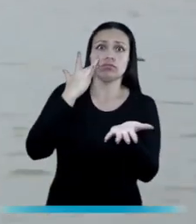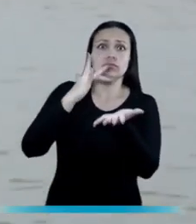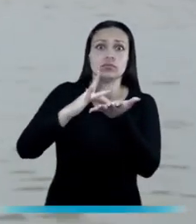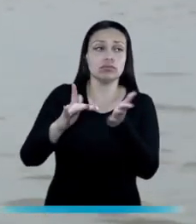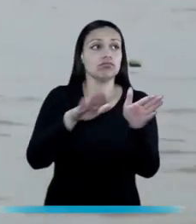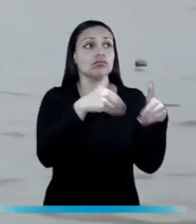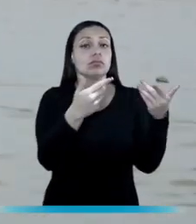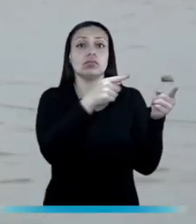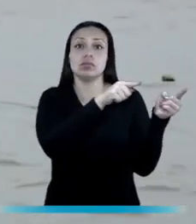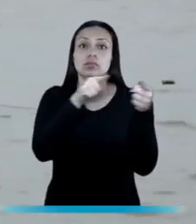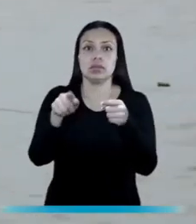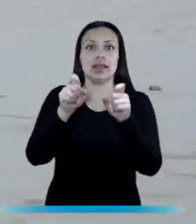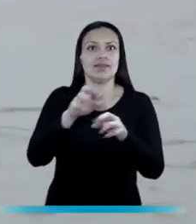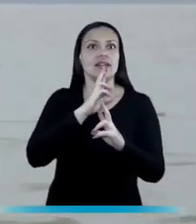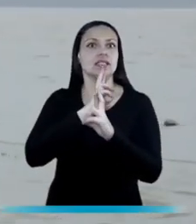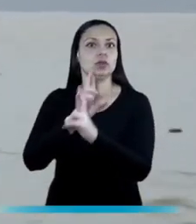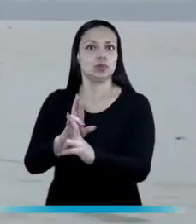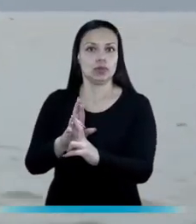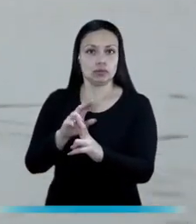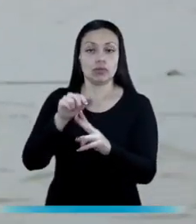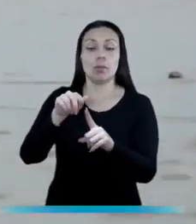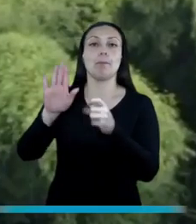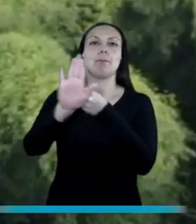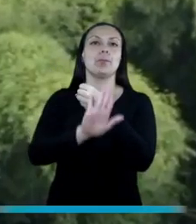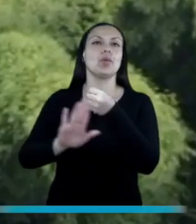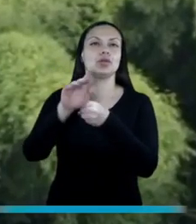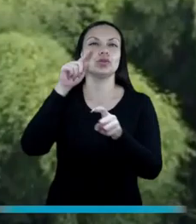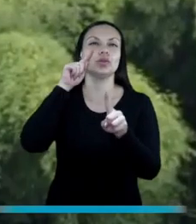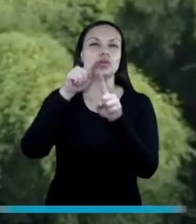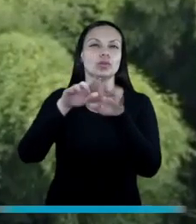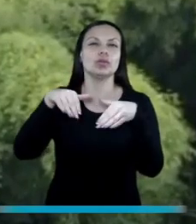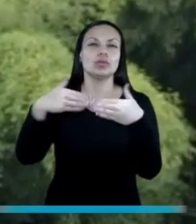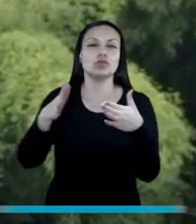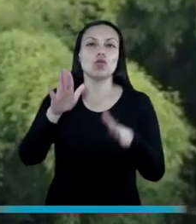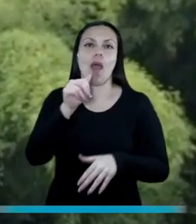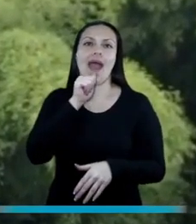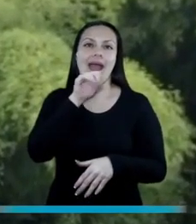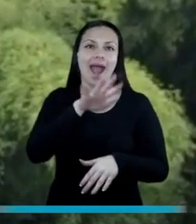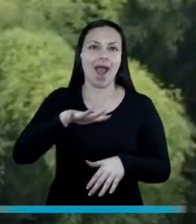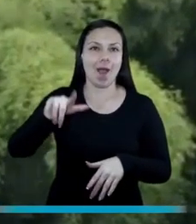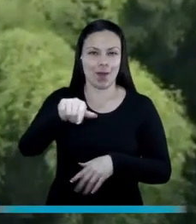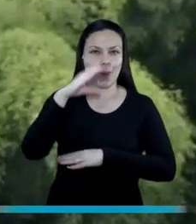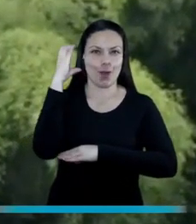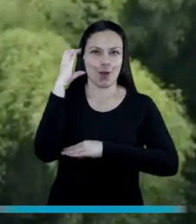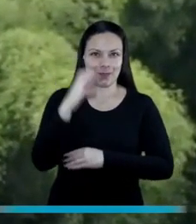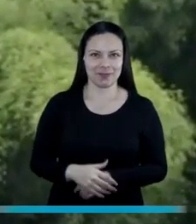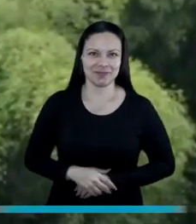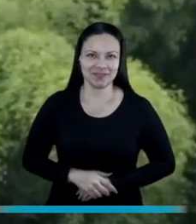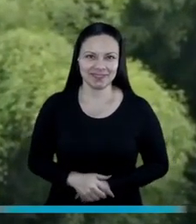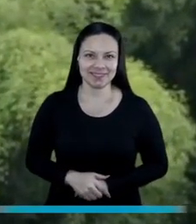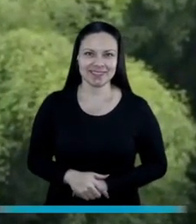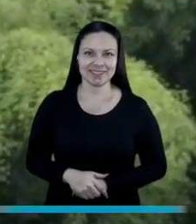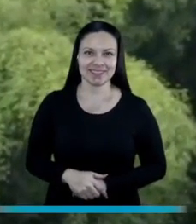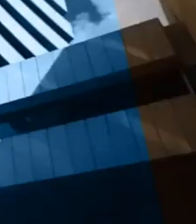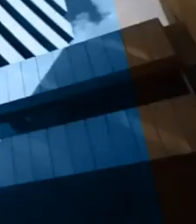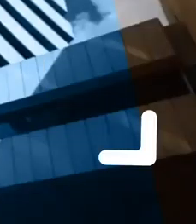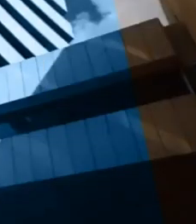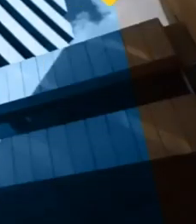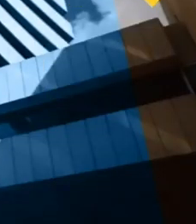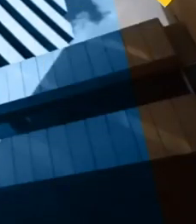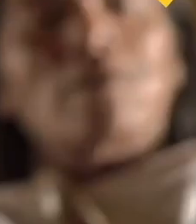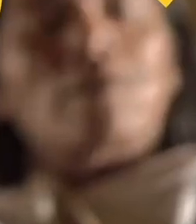y los mares de nuestro país los que respondan por todo lo que tiene que ser la protección del principal recurso hídrico del país.